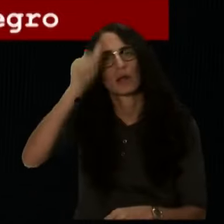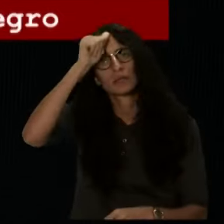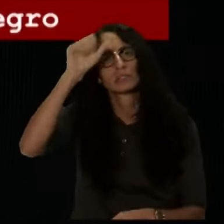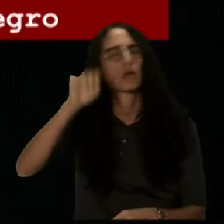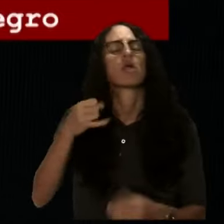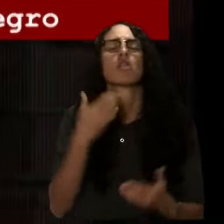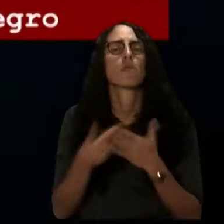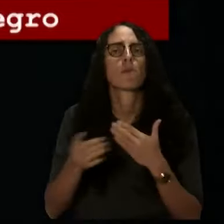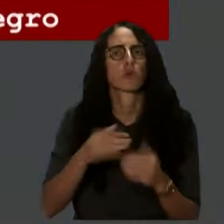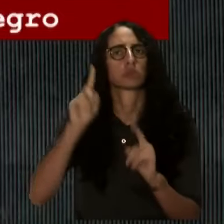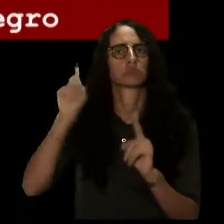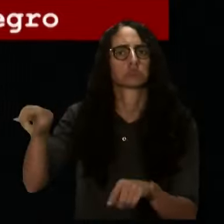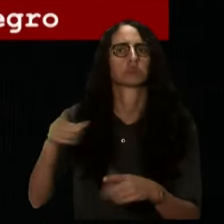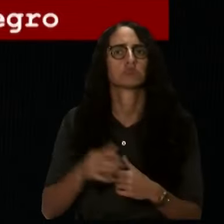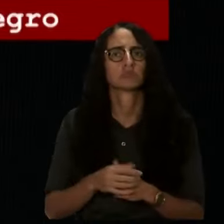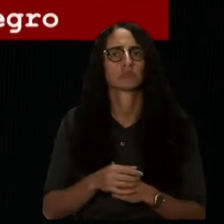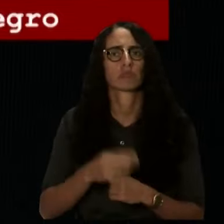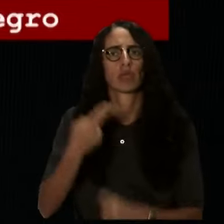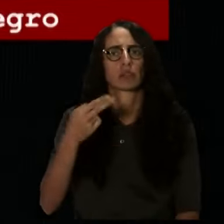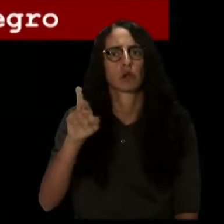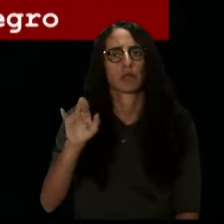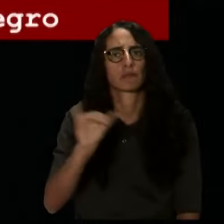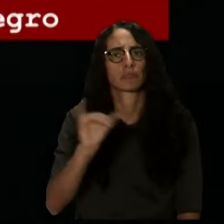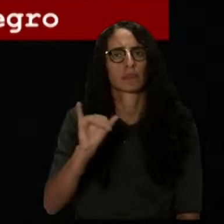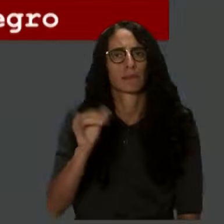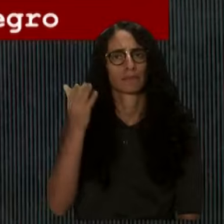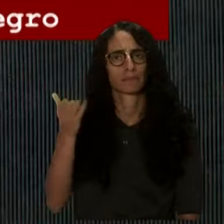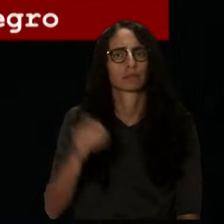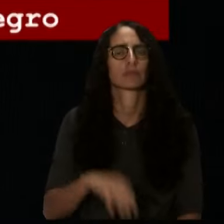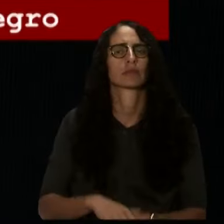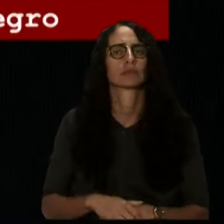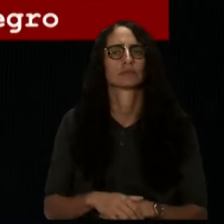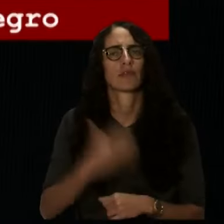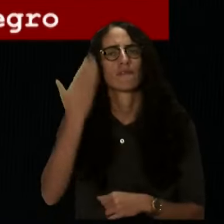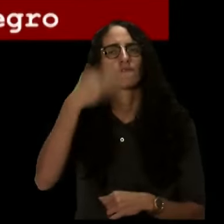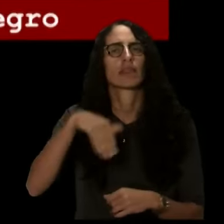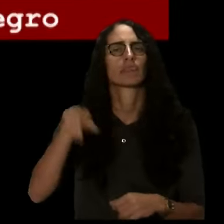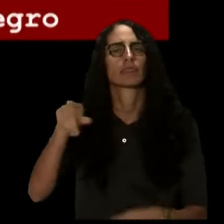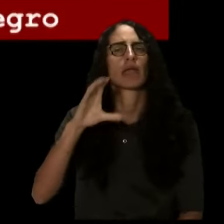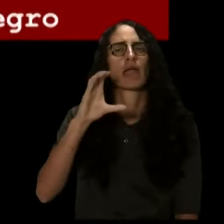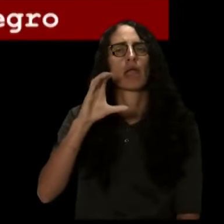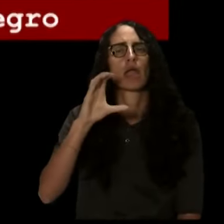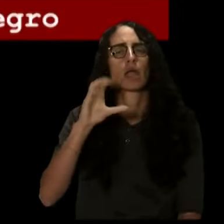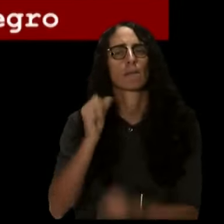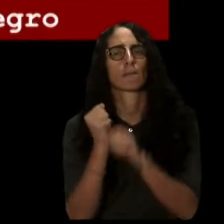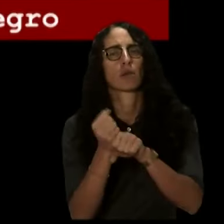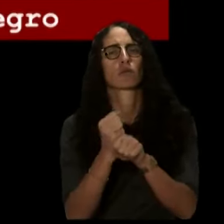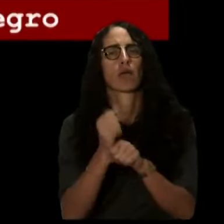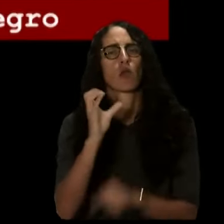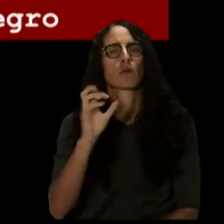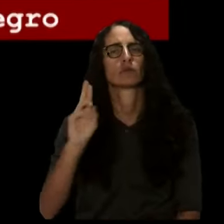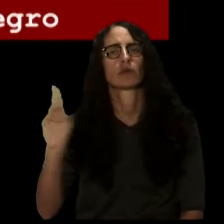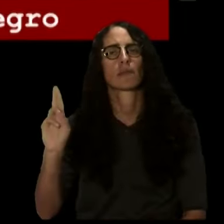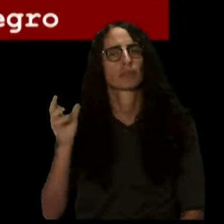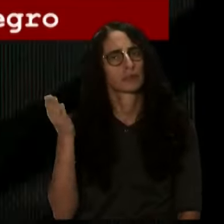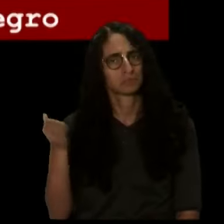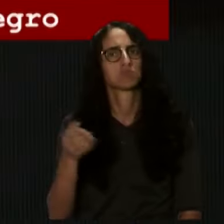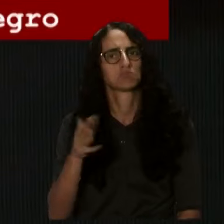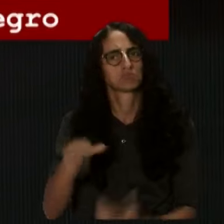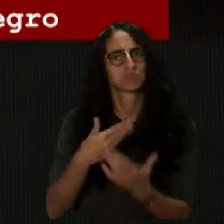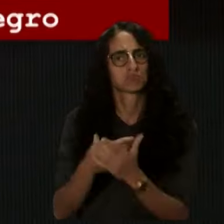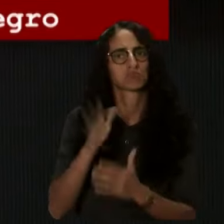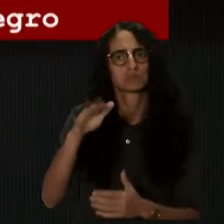llegaste hasta el cuartel de general ahí en ator Rey frente al Roberto Clemente cerquita a L de plaza y llega allí y diga